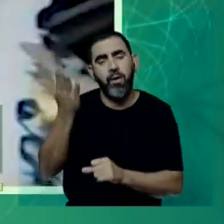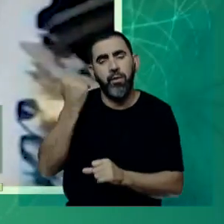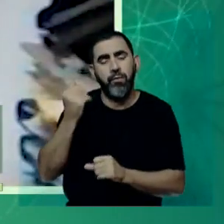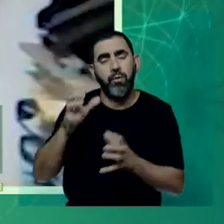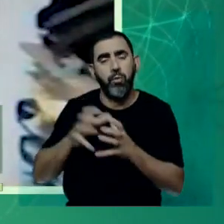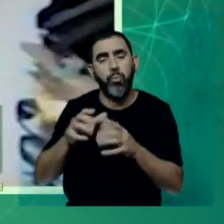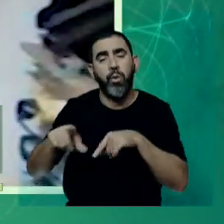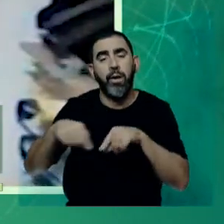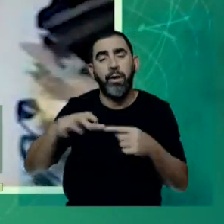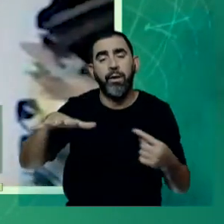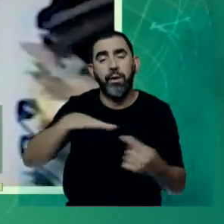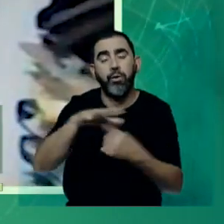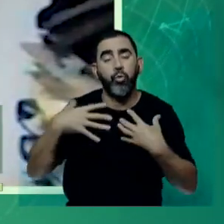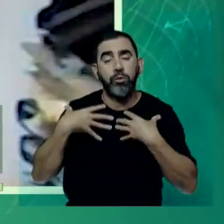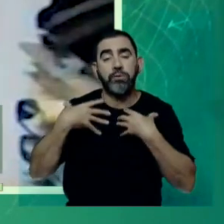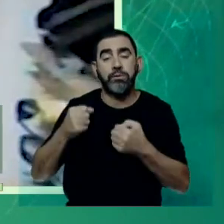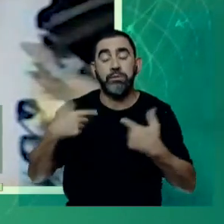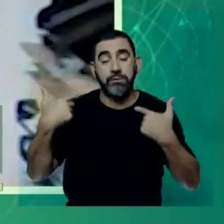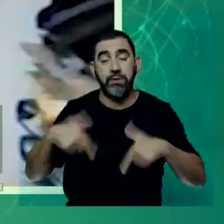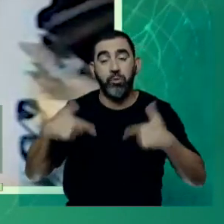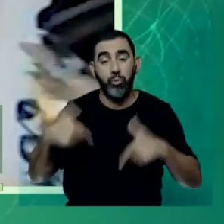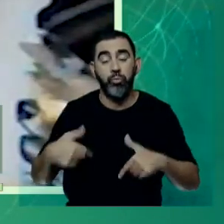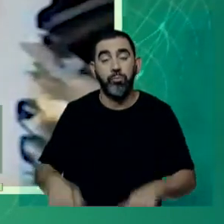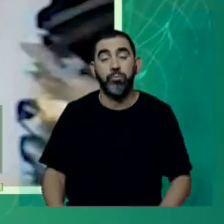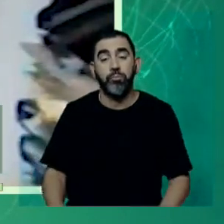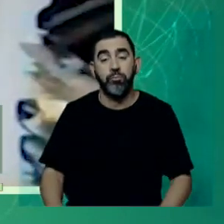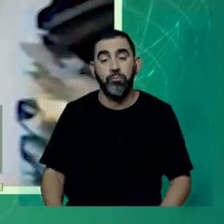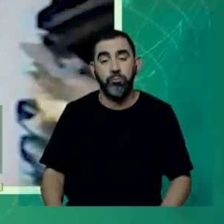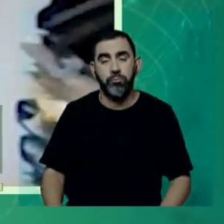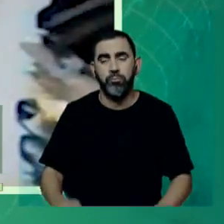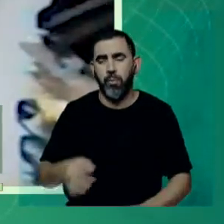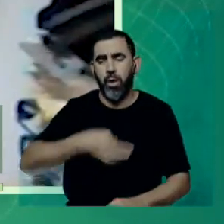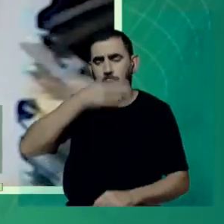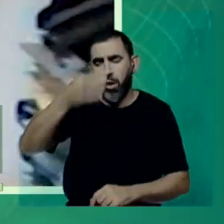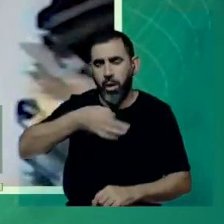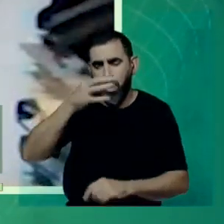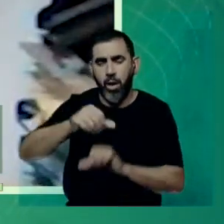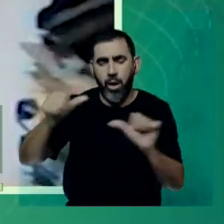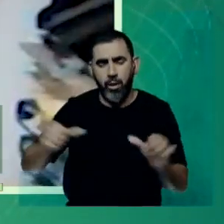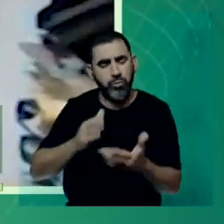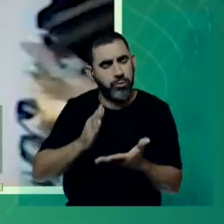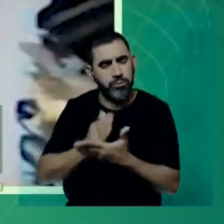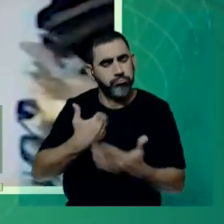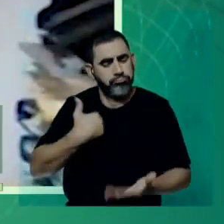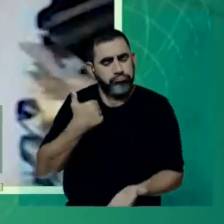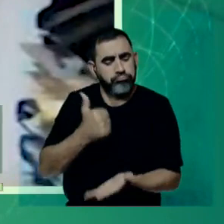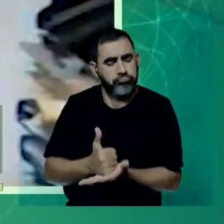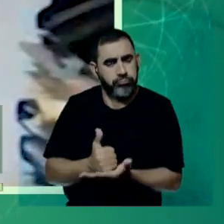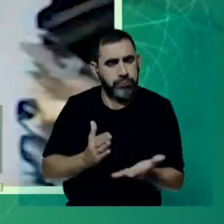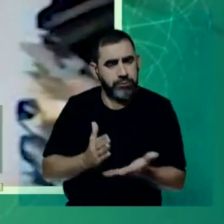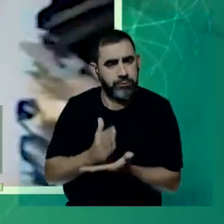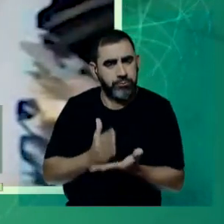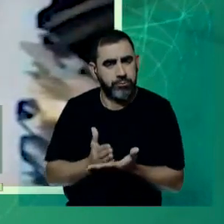División de Gestión Ambiental y Salud de la Intendencia y se lo veía en muchos actos, ¿no? Y en muchos eventos siempre estaba marcando presencia. Por lo